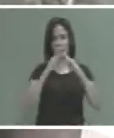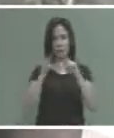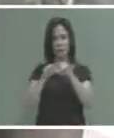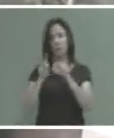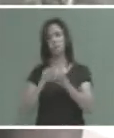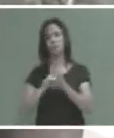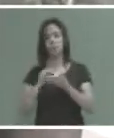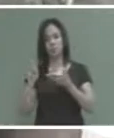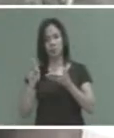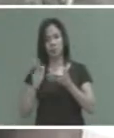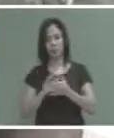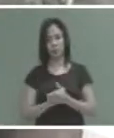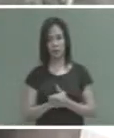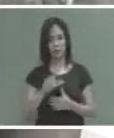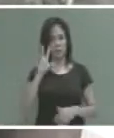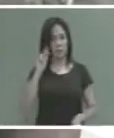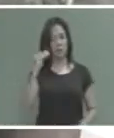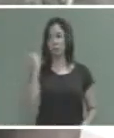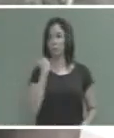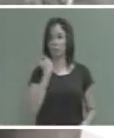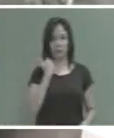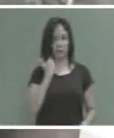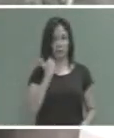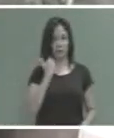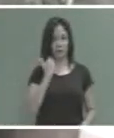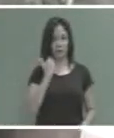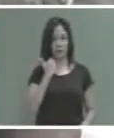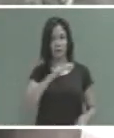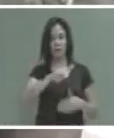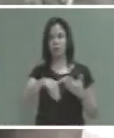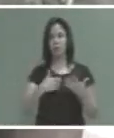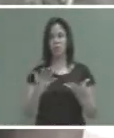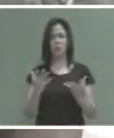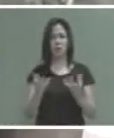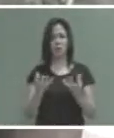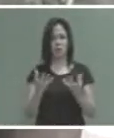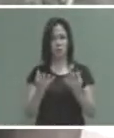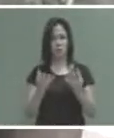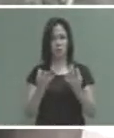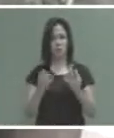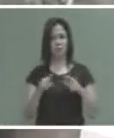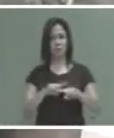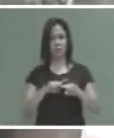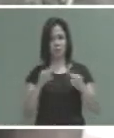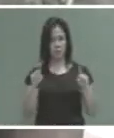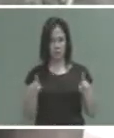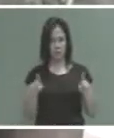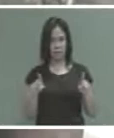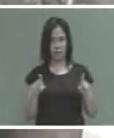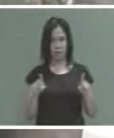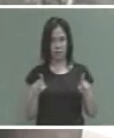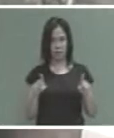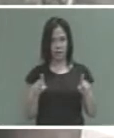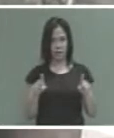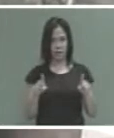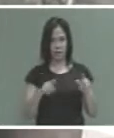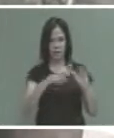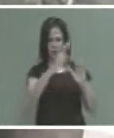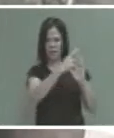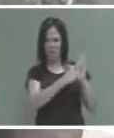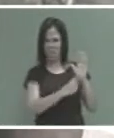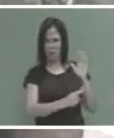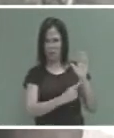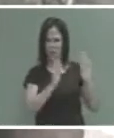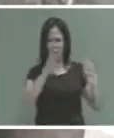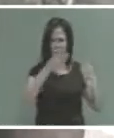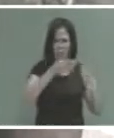profesionalmente, y eso no afecta las ansias de poder ser diferente o de no seguir las reglas como te la han especificado, porque